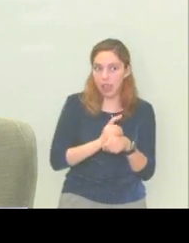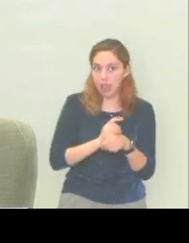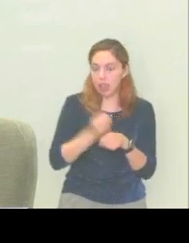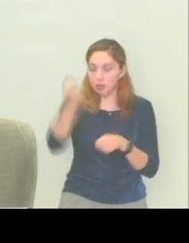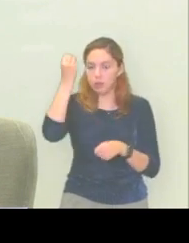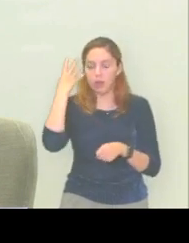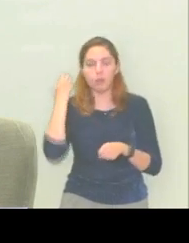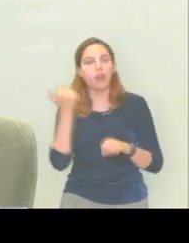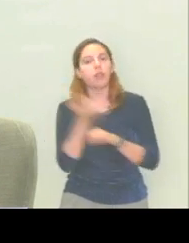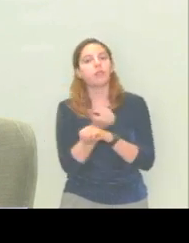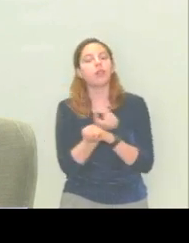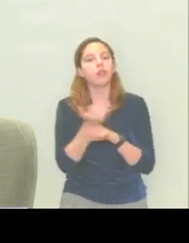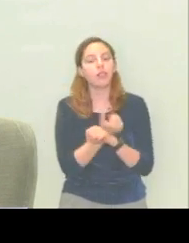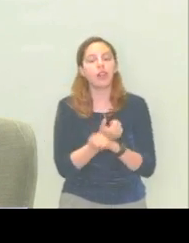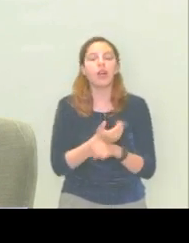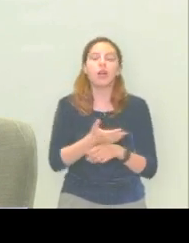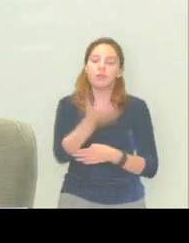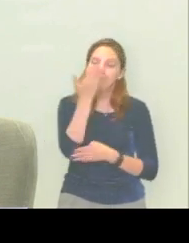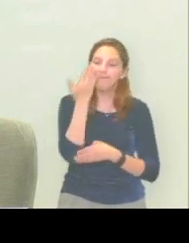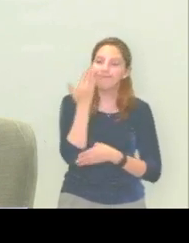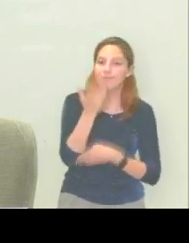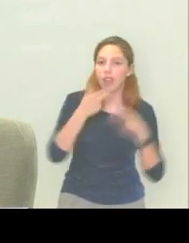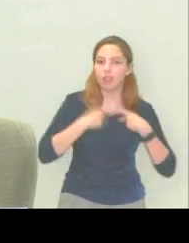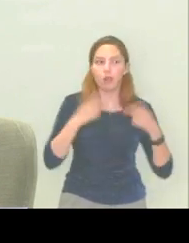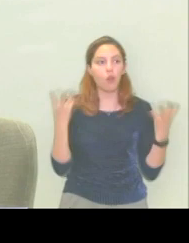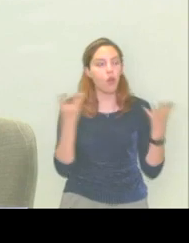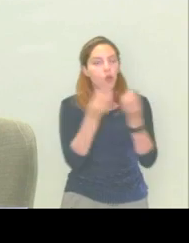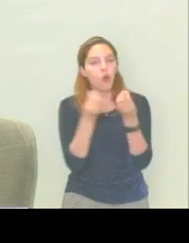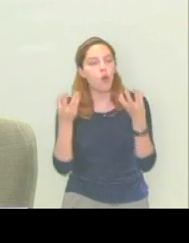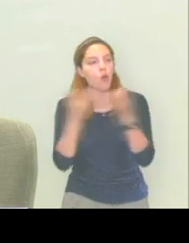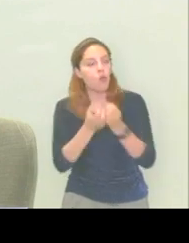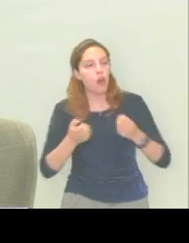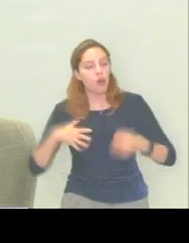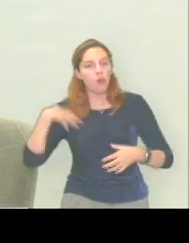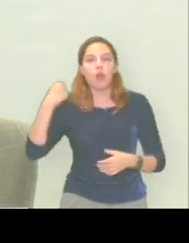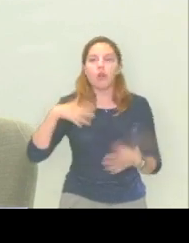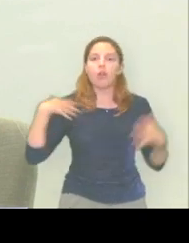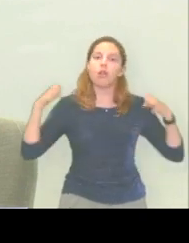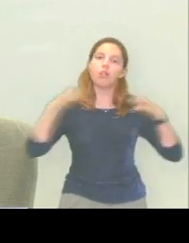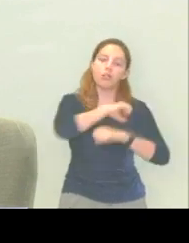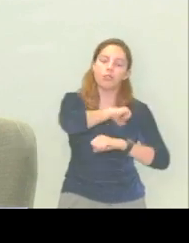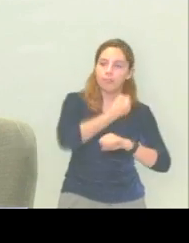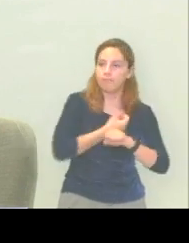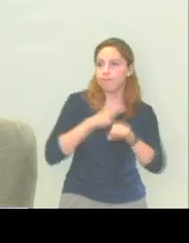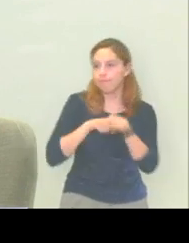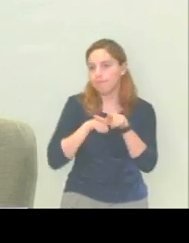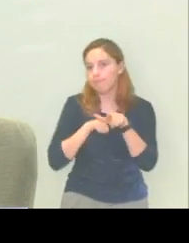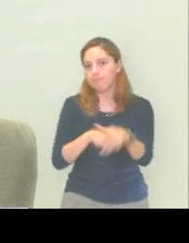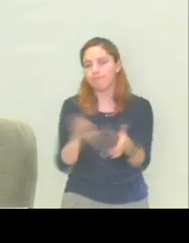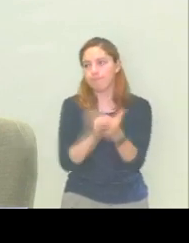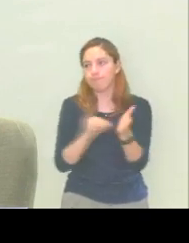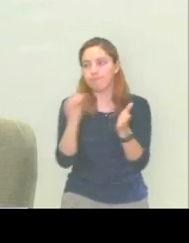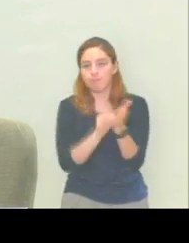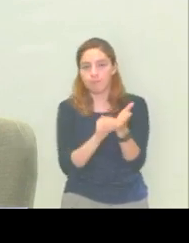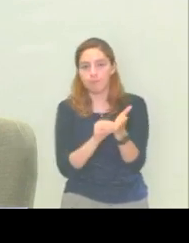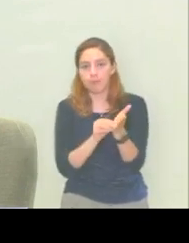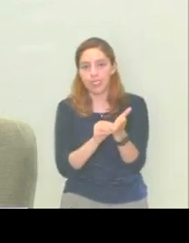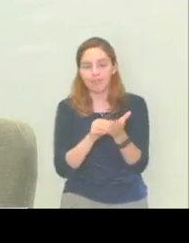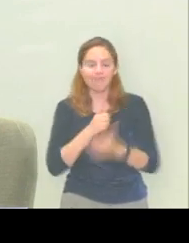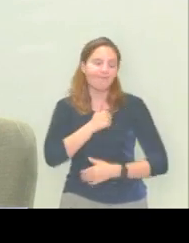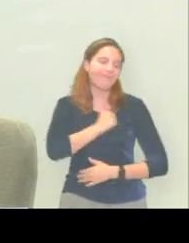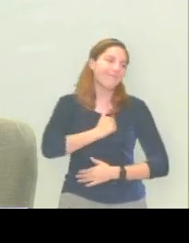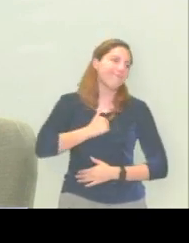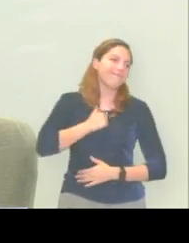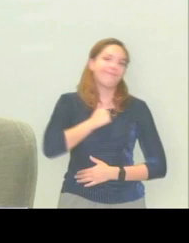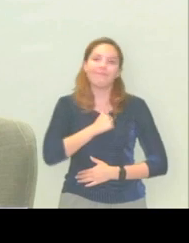población que se sigan sumando a este gran esfuerzo. La epidemia continúa, es una epidemia que sigue avanzando, que lamentablemente